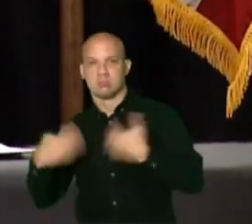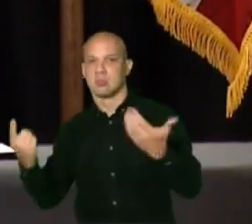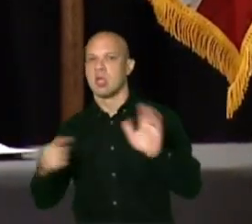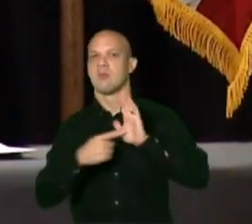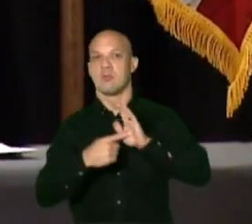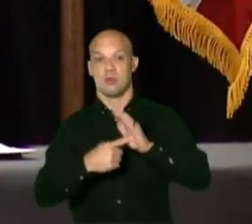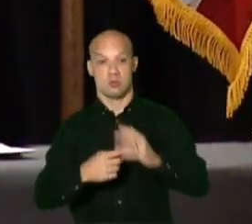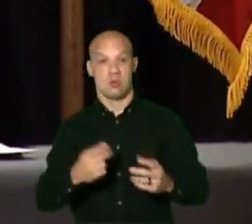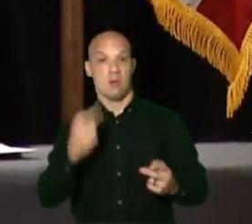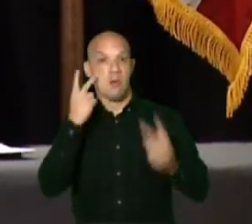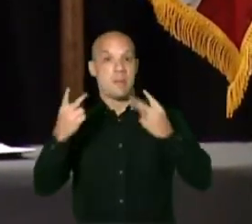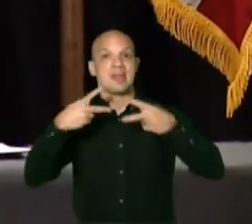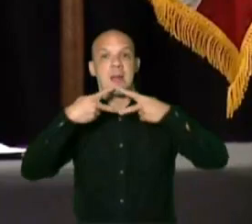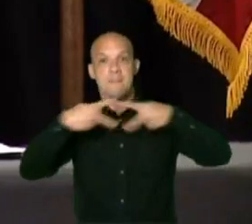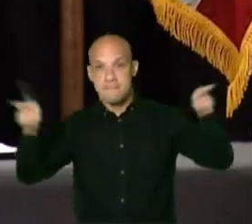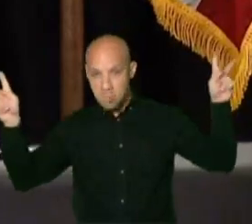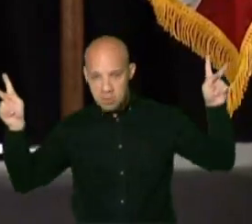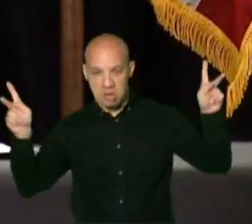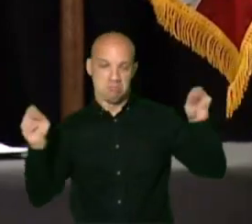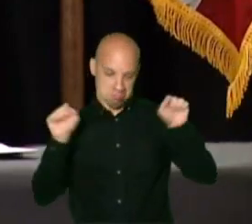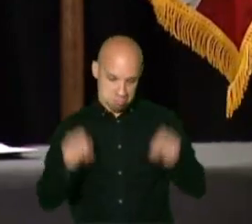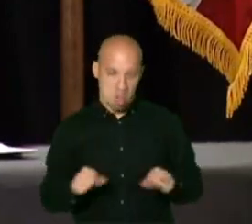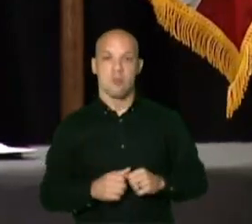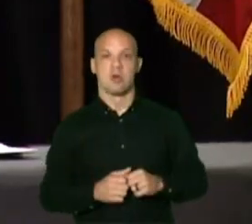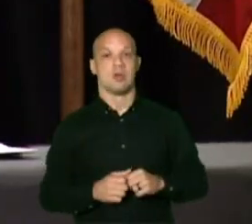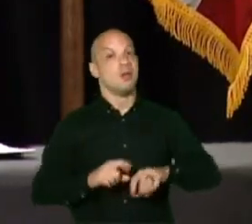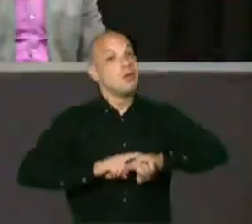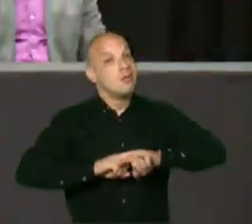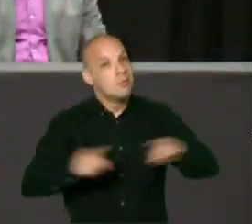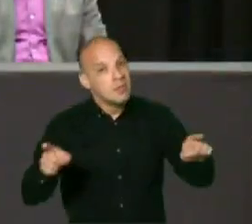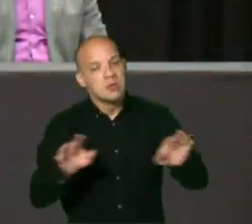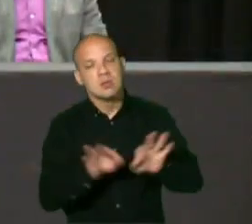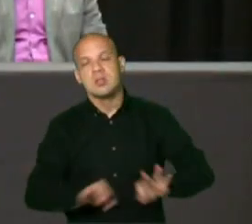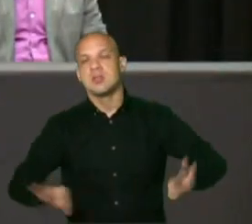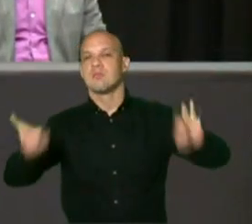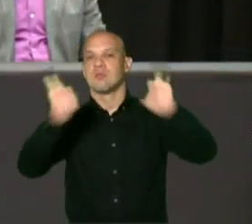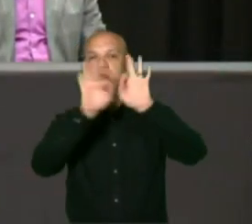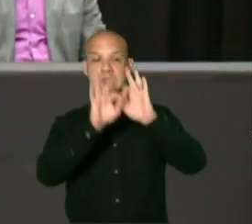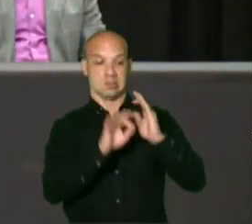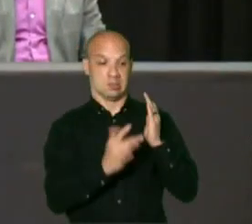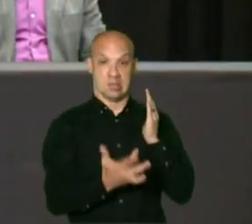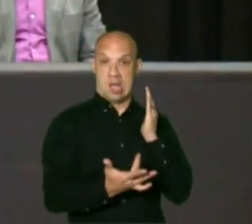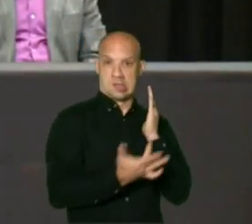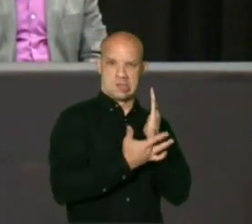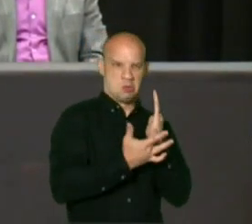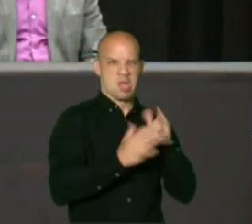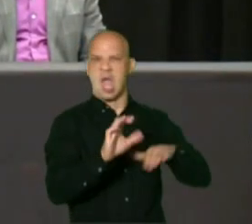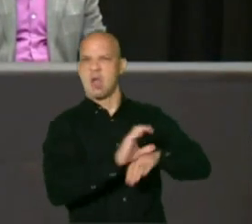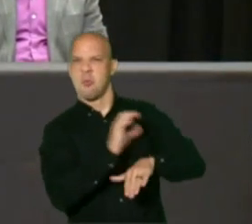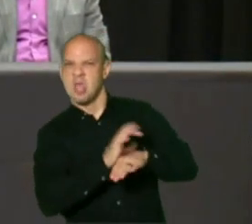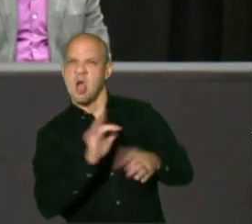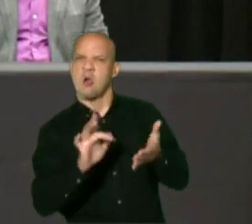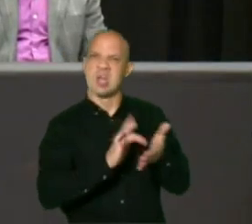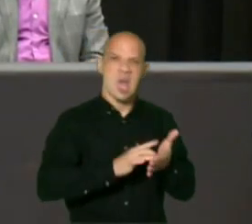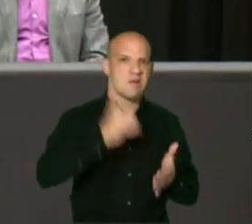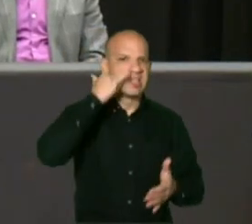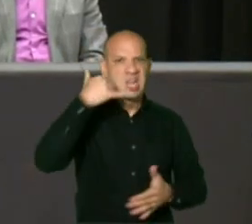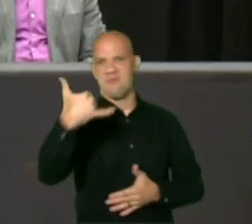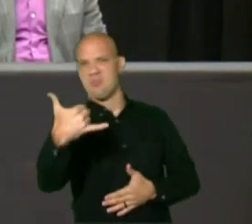promulgar reglamentación, pero se ordena que se utilicen las herramientas tecnológicas siempre y cuando se permita